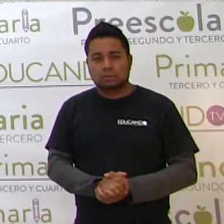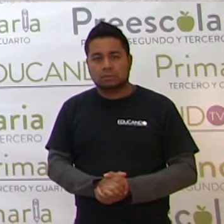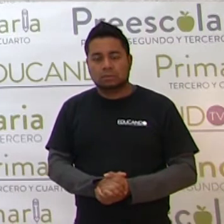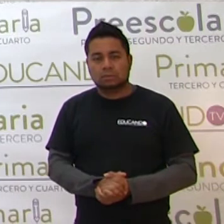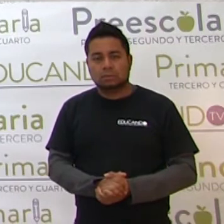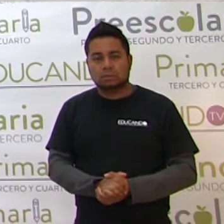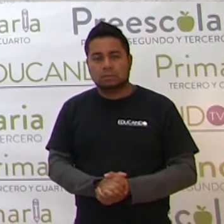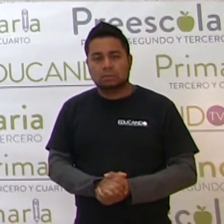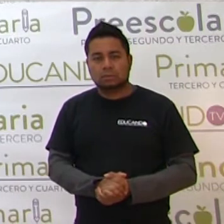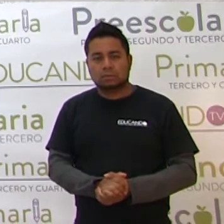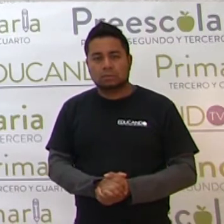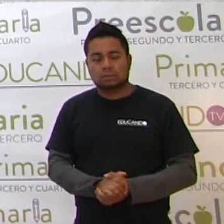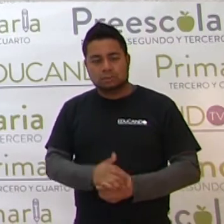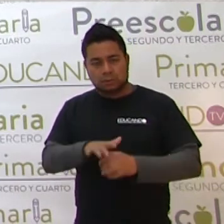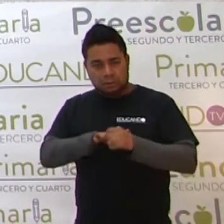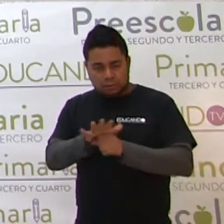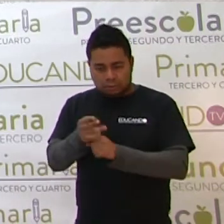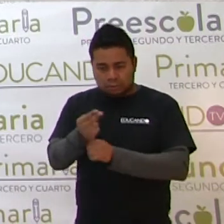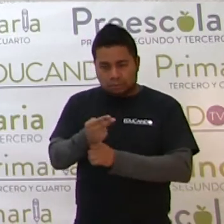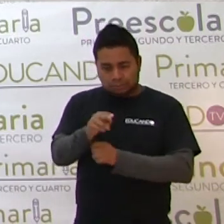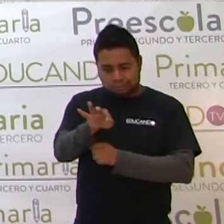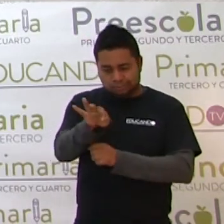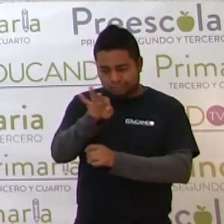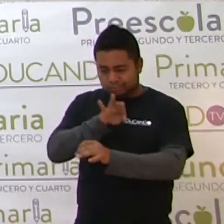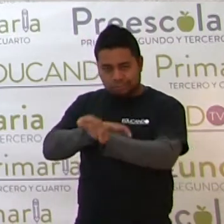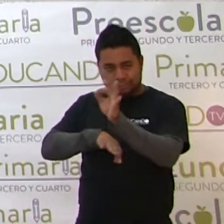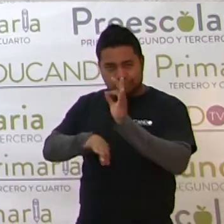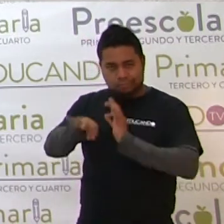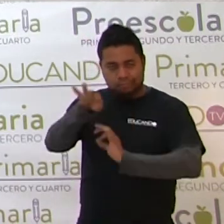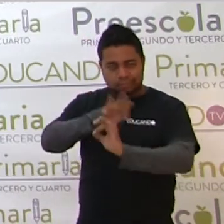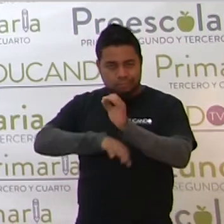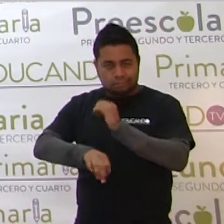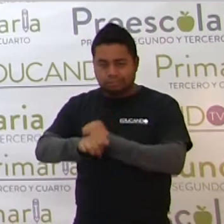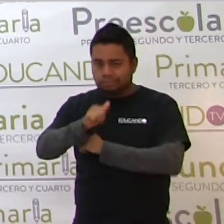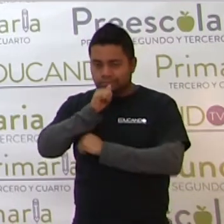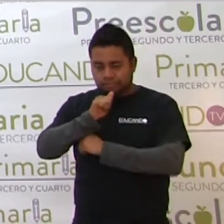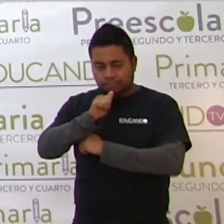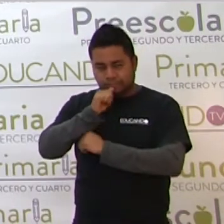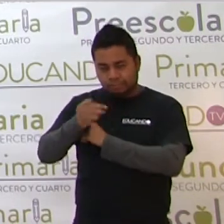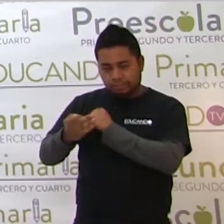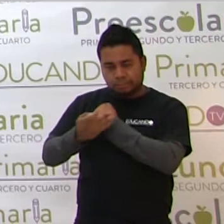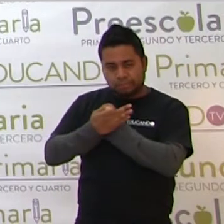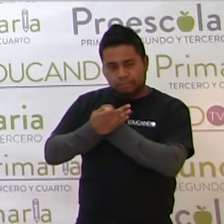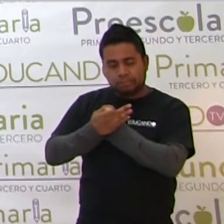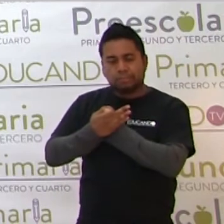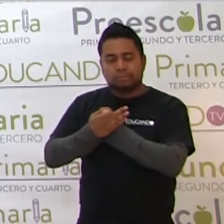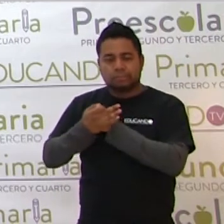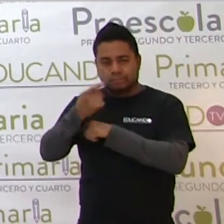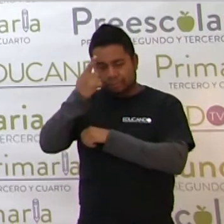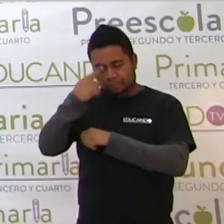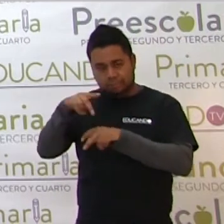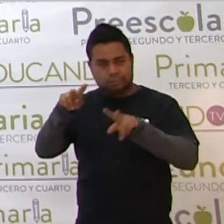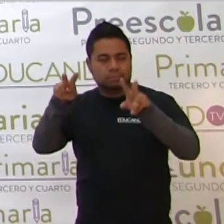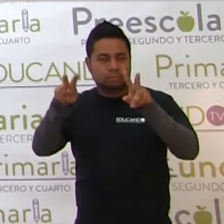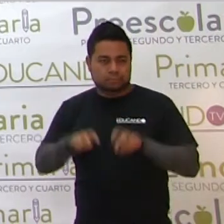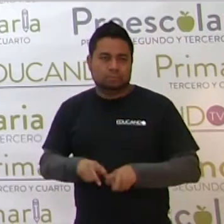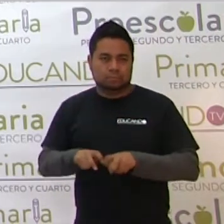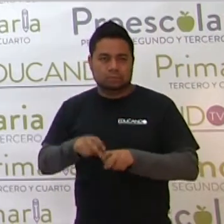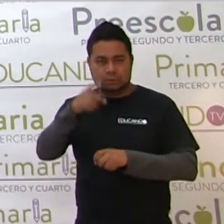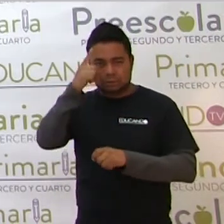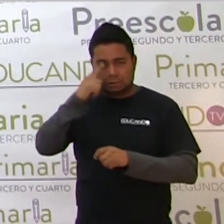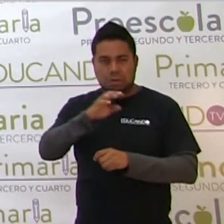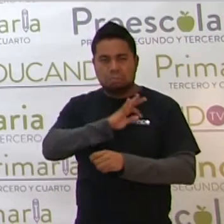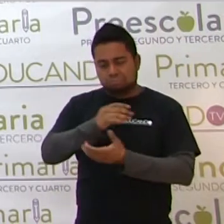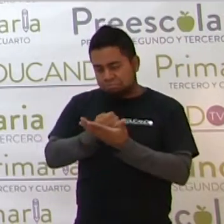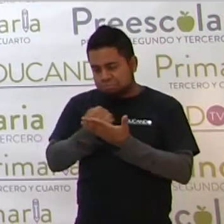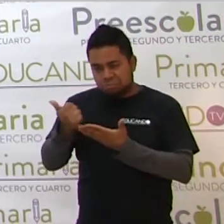las que vayan a ser seleccionadas y que no cubren algunos aspectos importantes del tema de